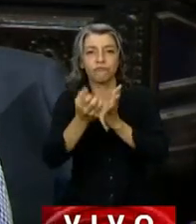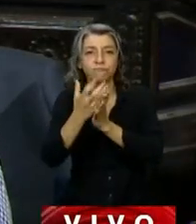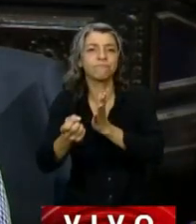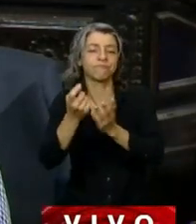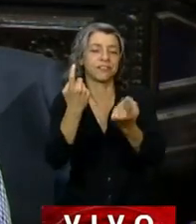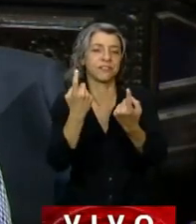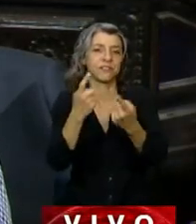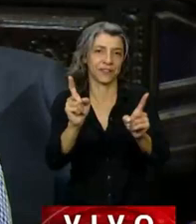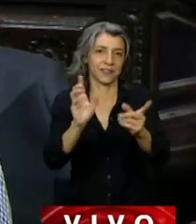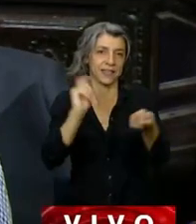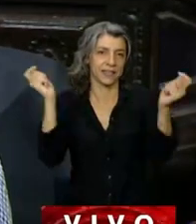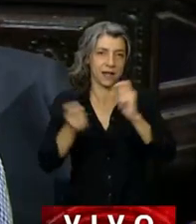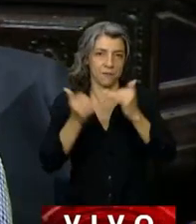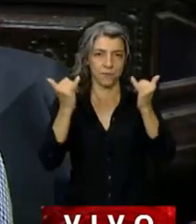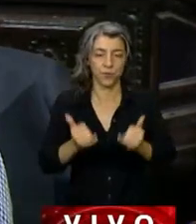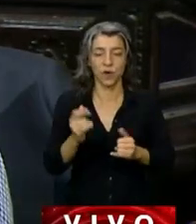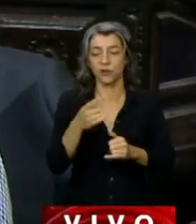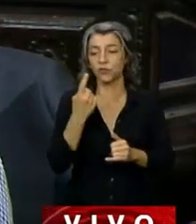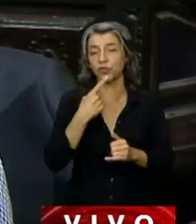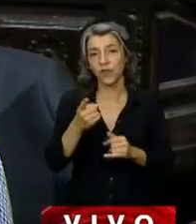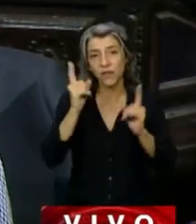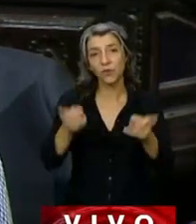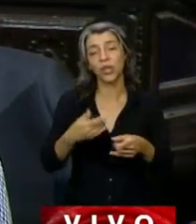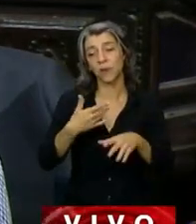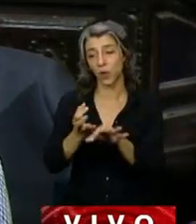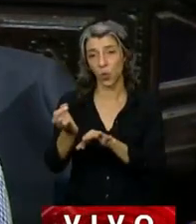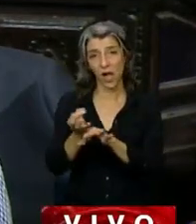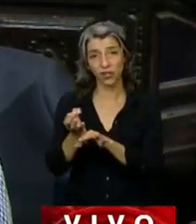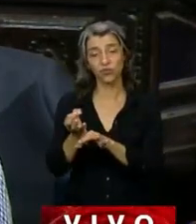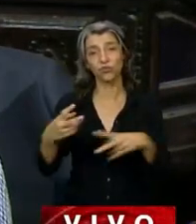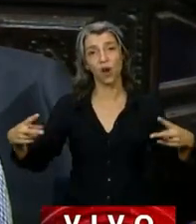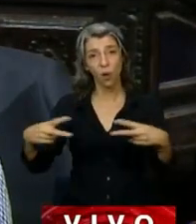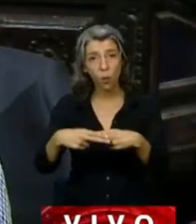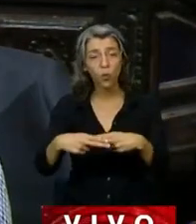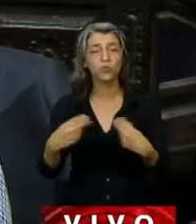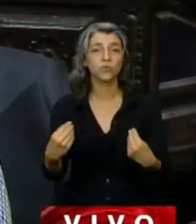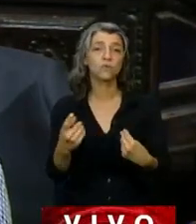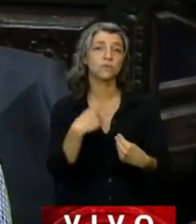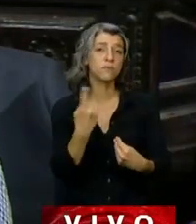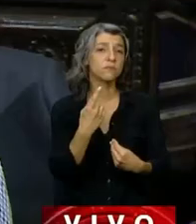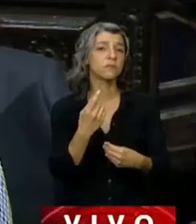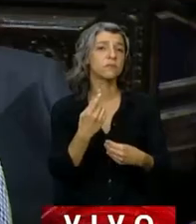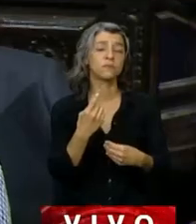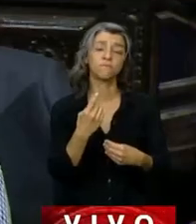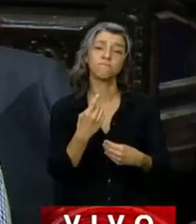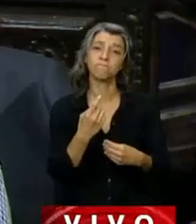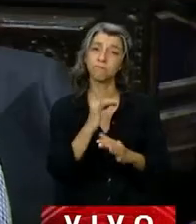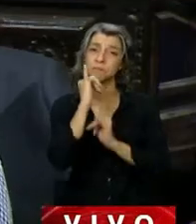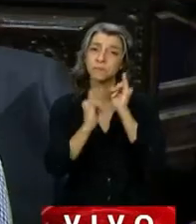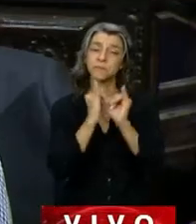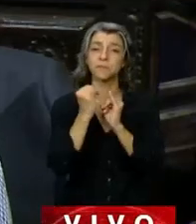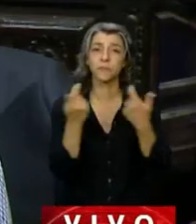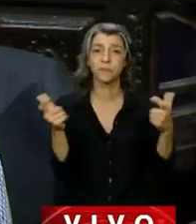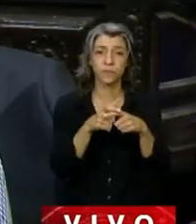venimos diciendo que hay un ajuste en educación, y en eso quiero también rescatar el trabajo que se viene haciendo en la Comisión